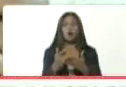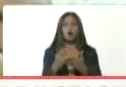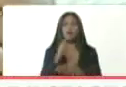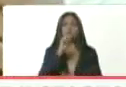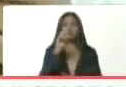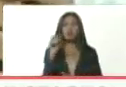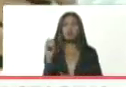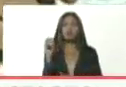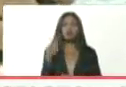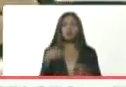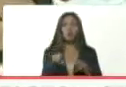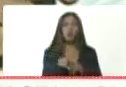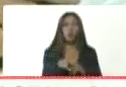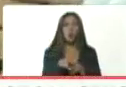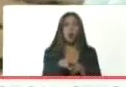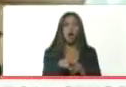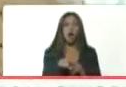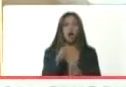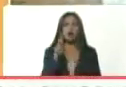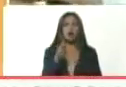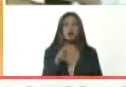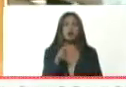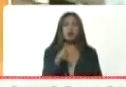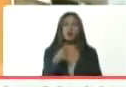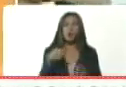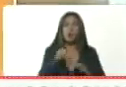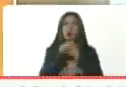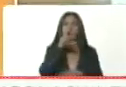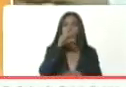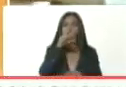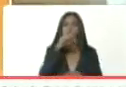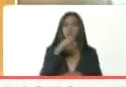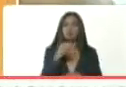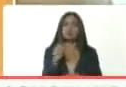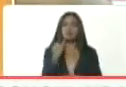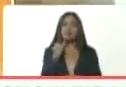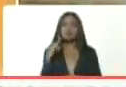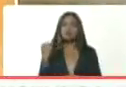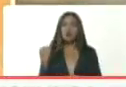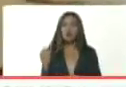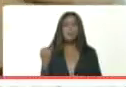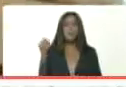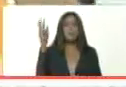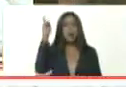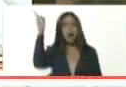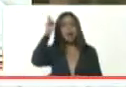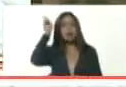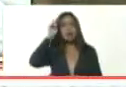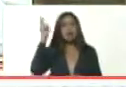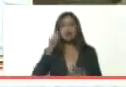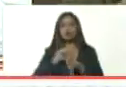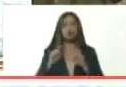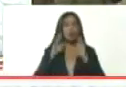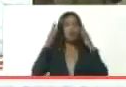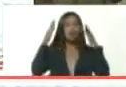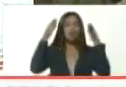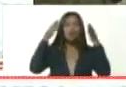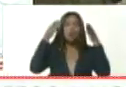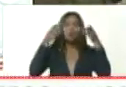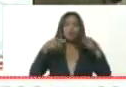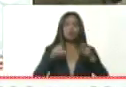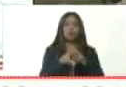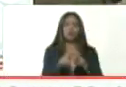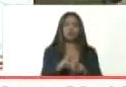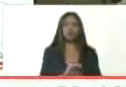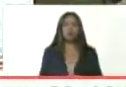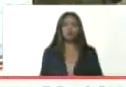en lenguas indígenas en idioma indígena educamos bilingüe a los pueblos indígenas